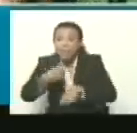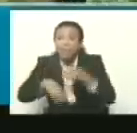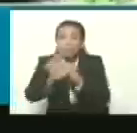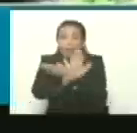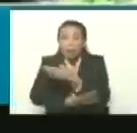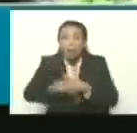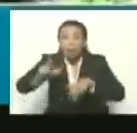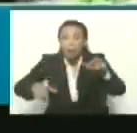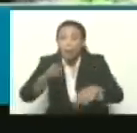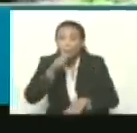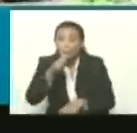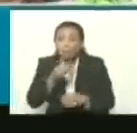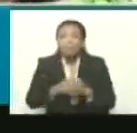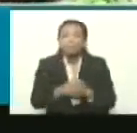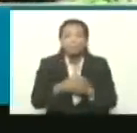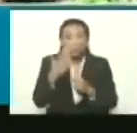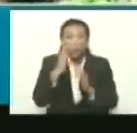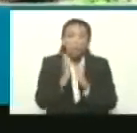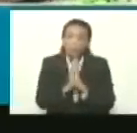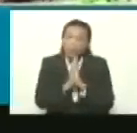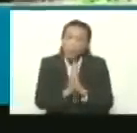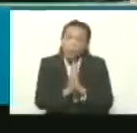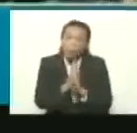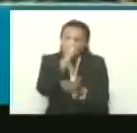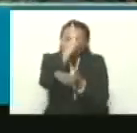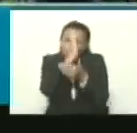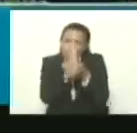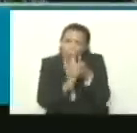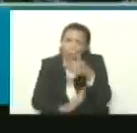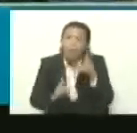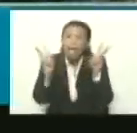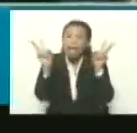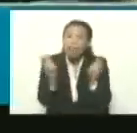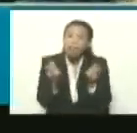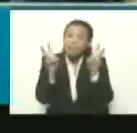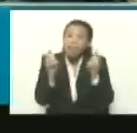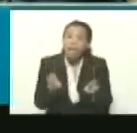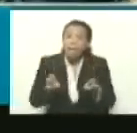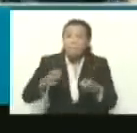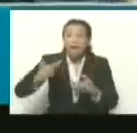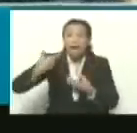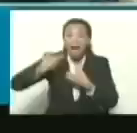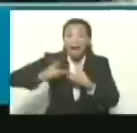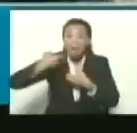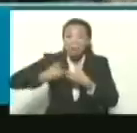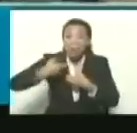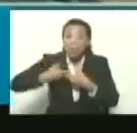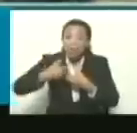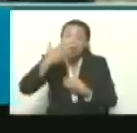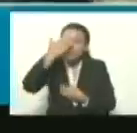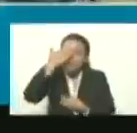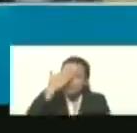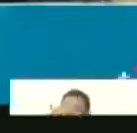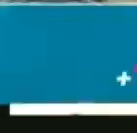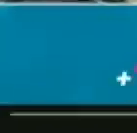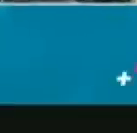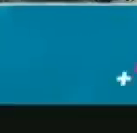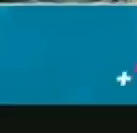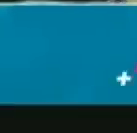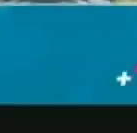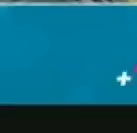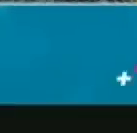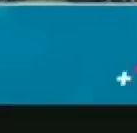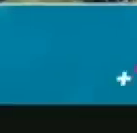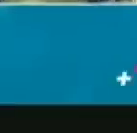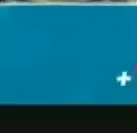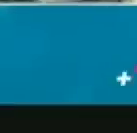presidente. Yo le pediría desde aquí el tema de los combustibles, que ya se sabe, apoyar mucho más